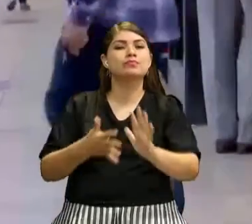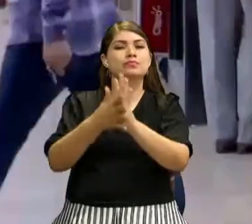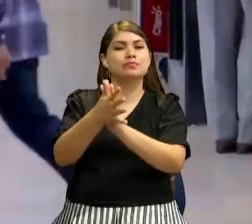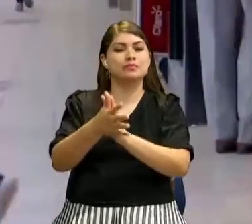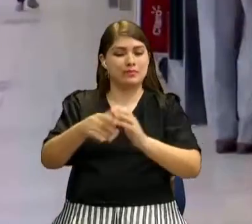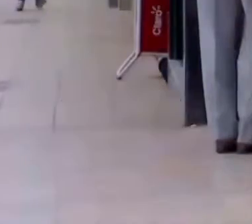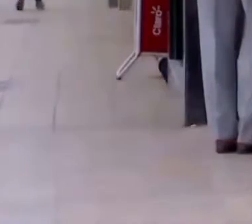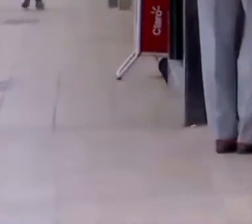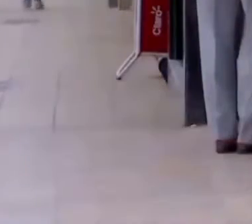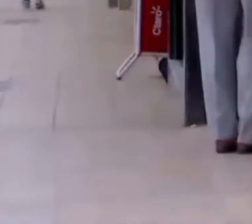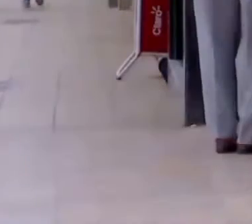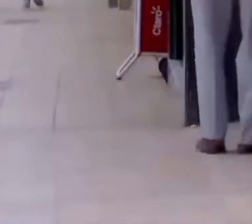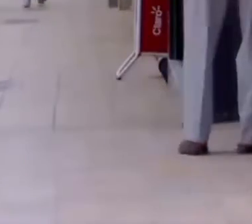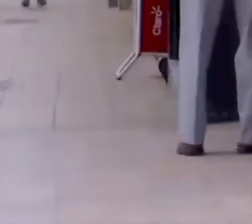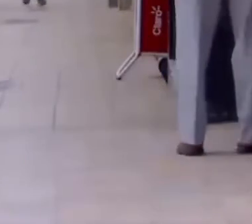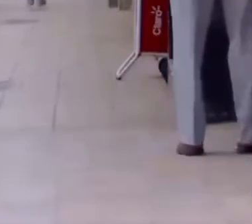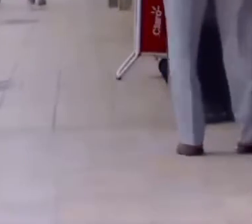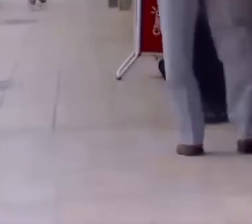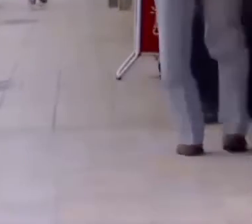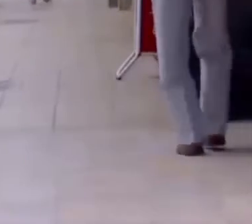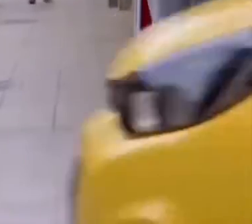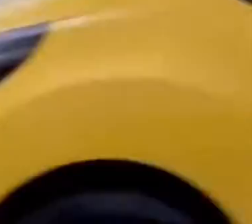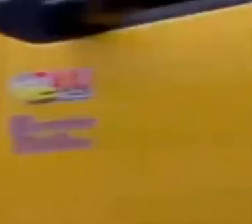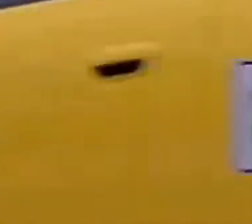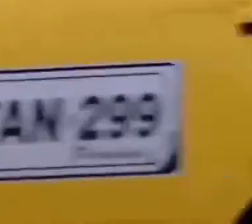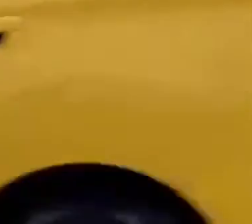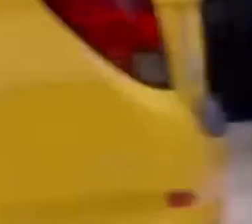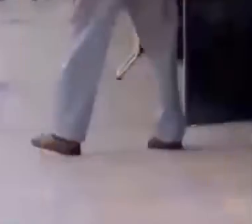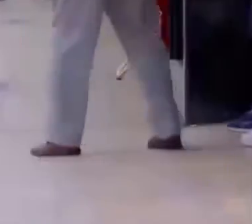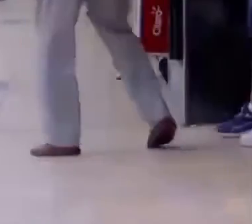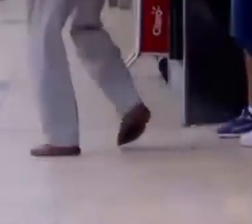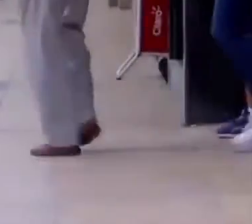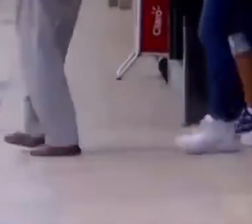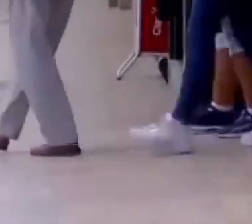que tenemos a esta hora de la tarde para Oriente Noticias. Doli Xiomara Niño, estamos informando.